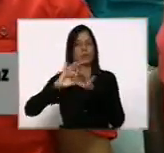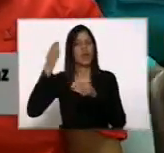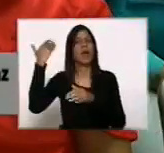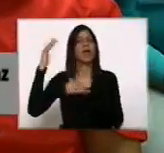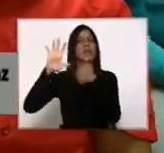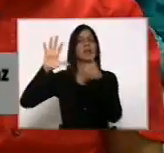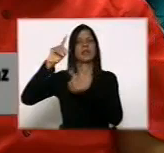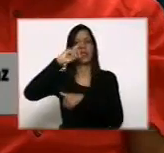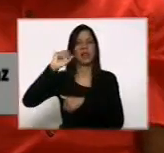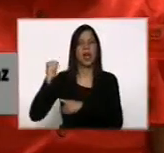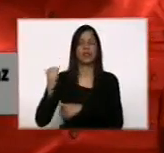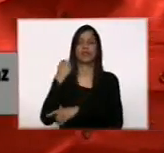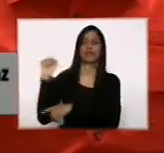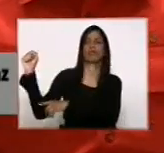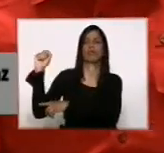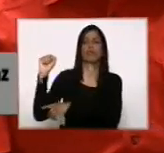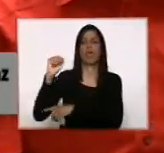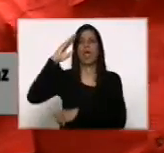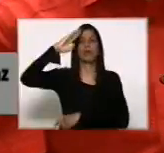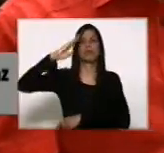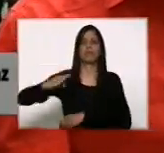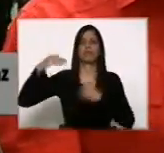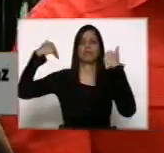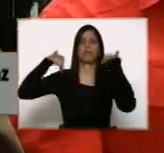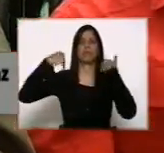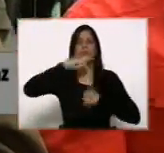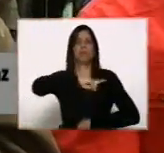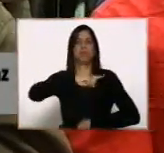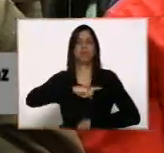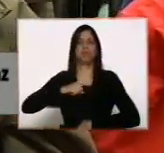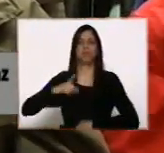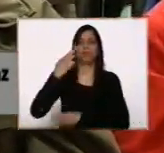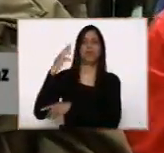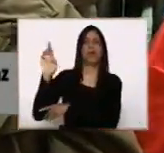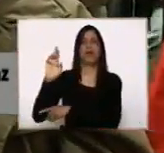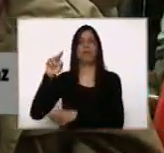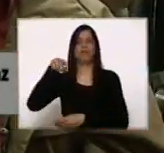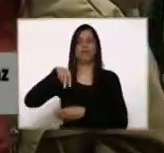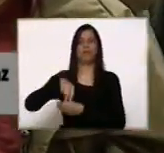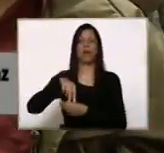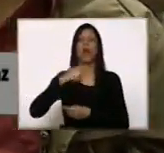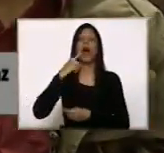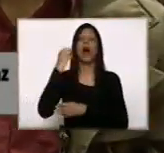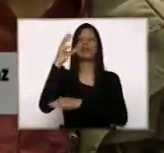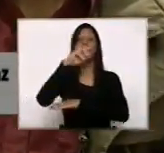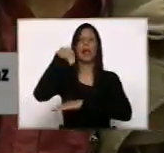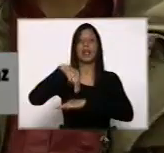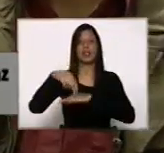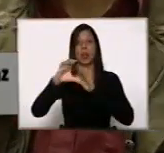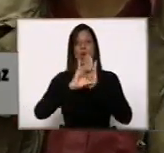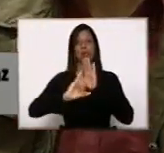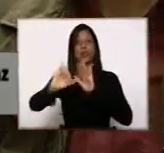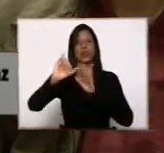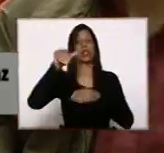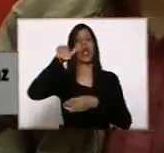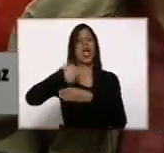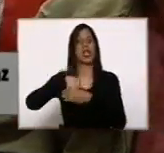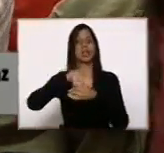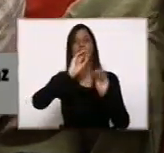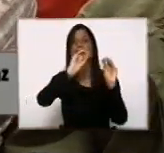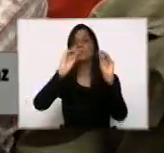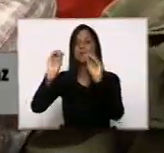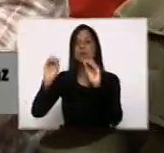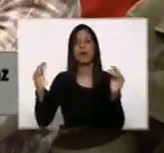se alzó contra una sangrienta dictadura, considerando que la elección de la Asamblea Nacional Constituyente y los demás